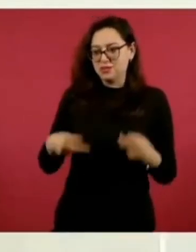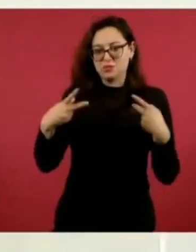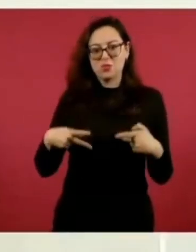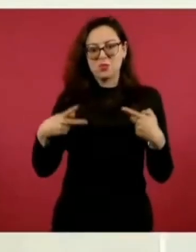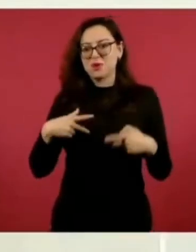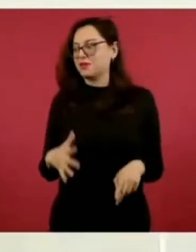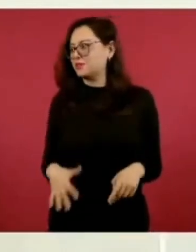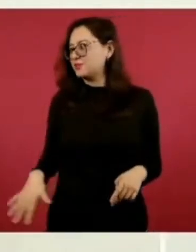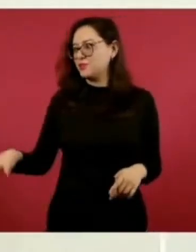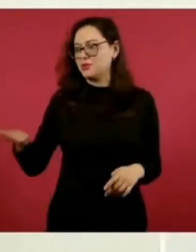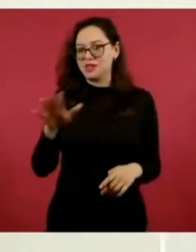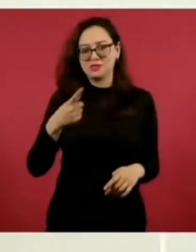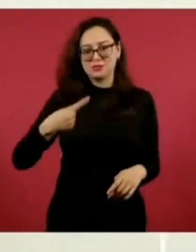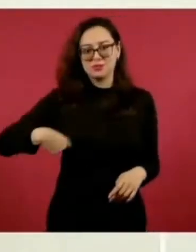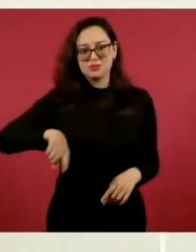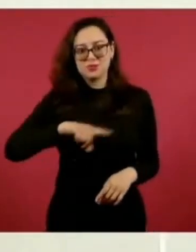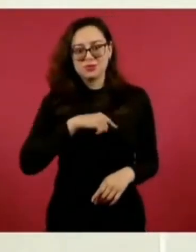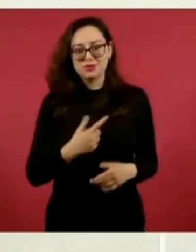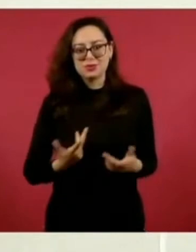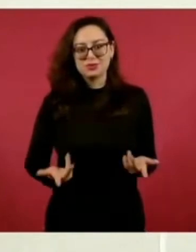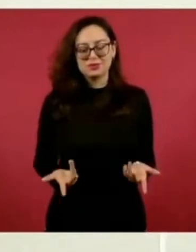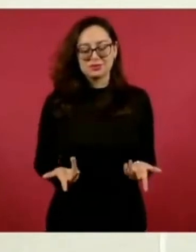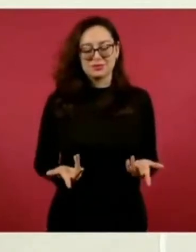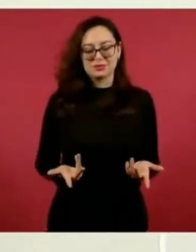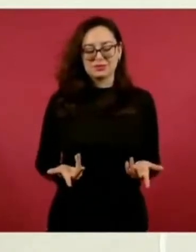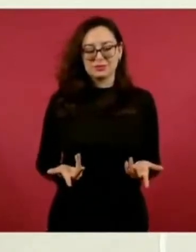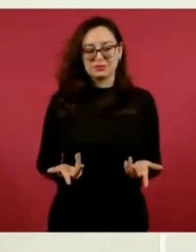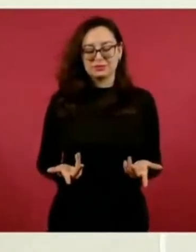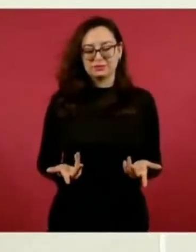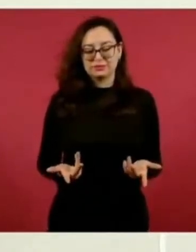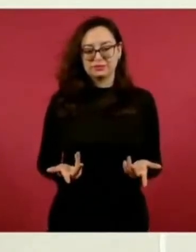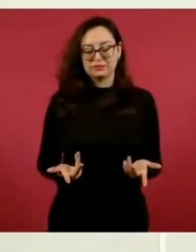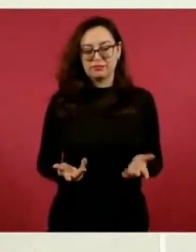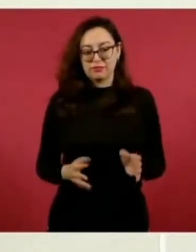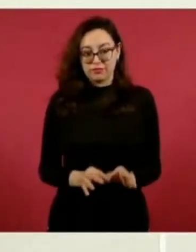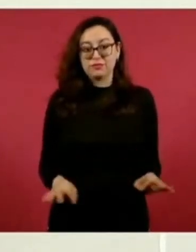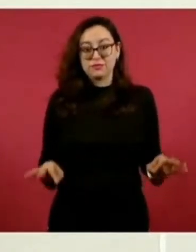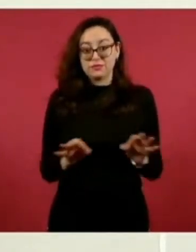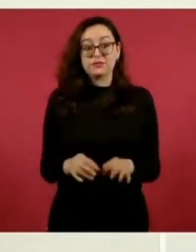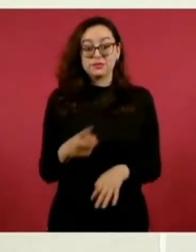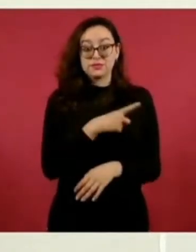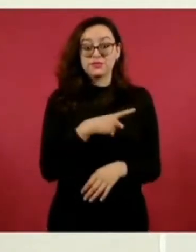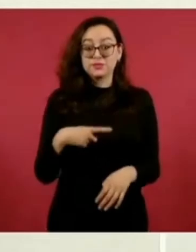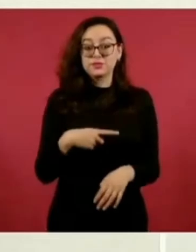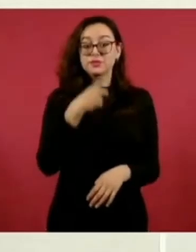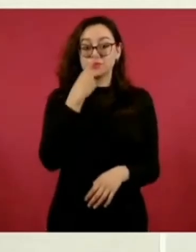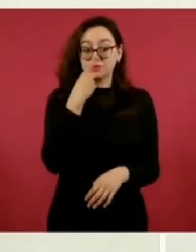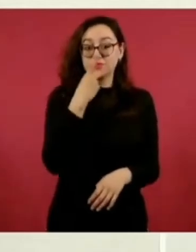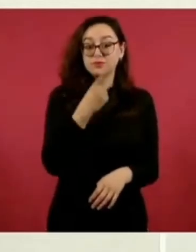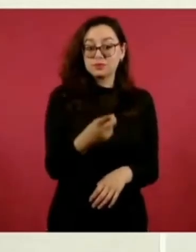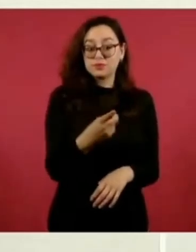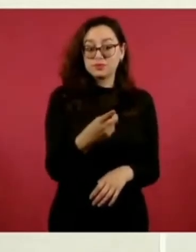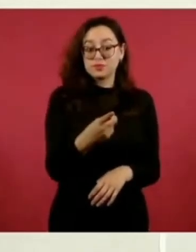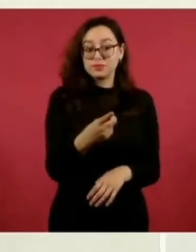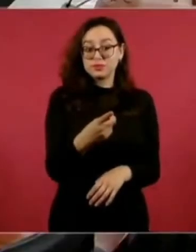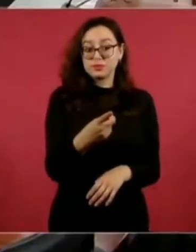Aquí en México, y esto es bueno que se sepa, porque no se